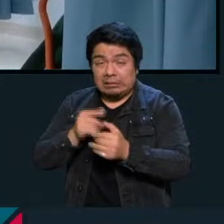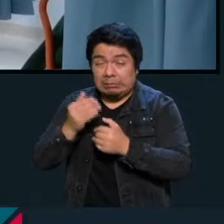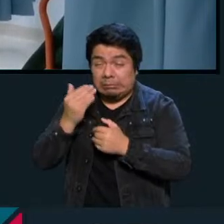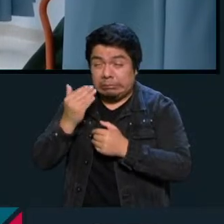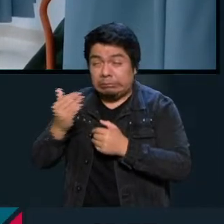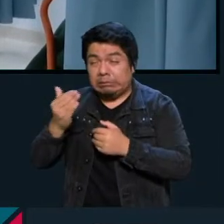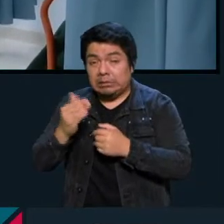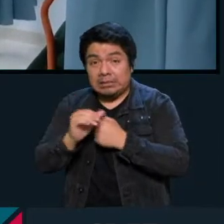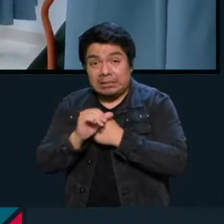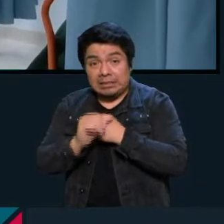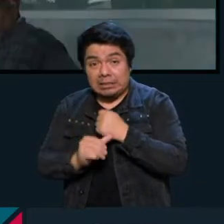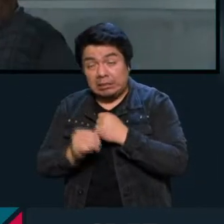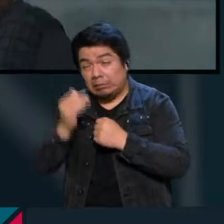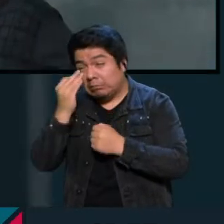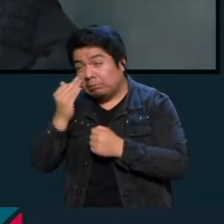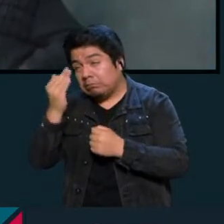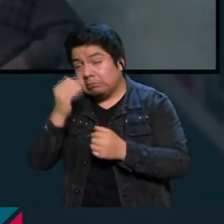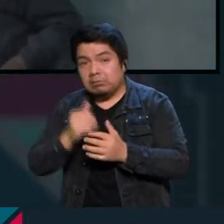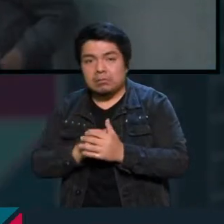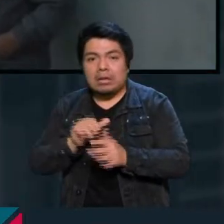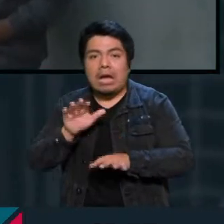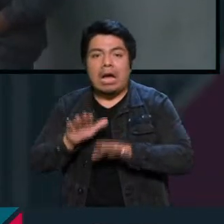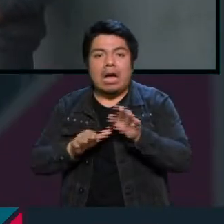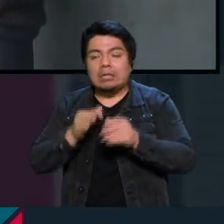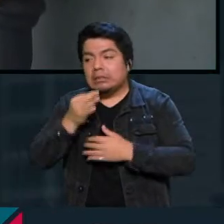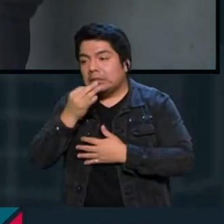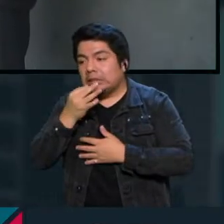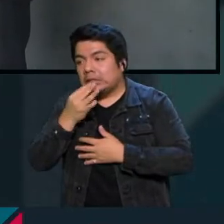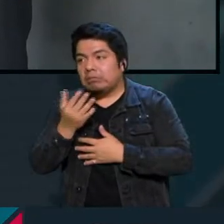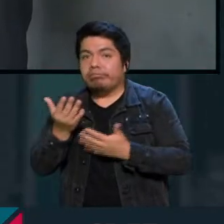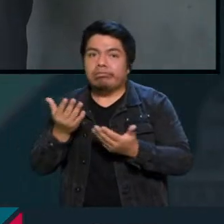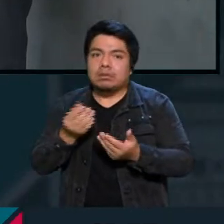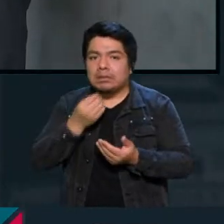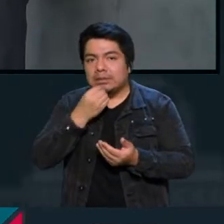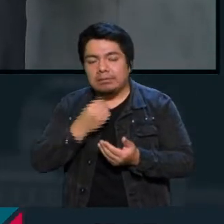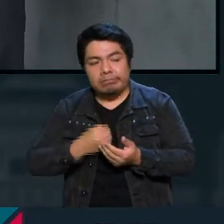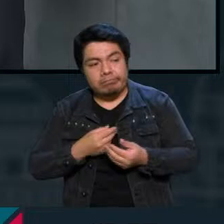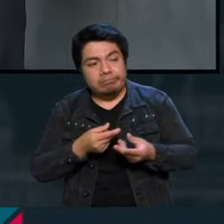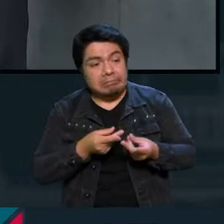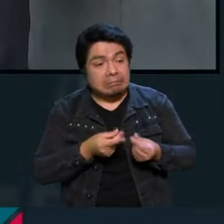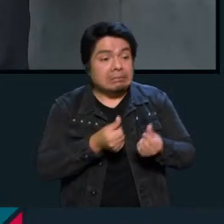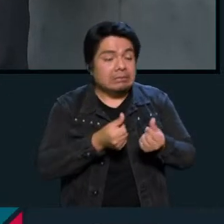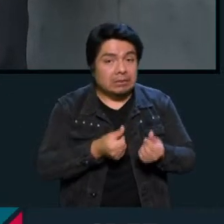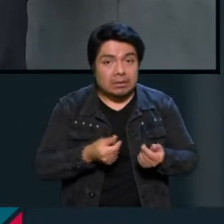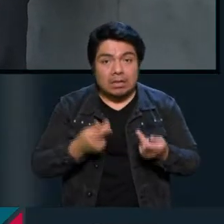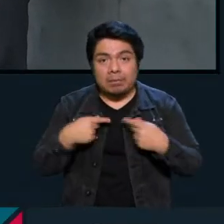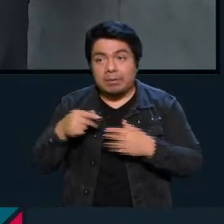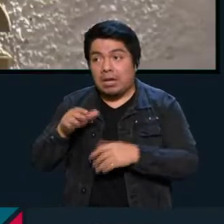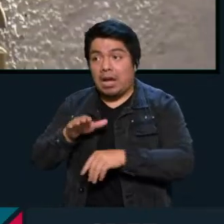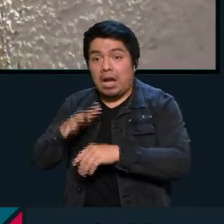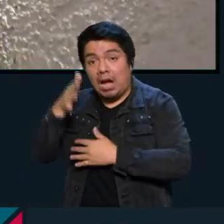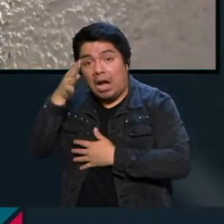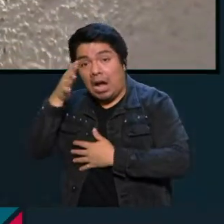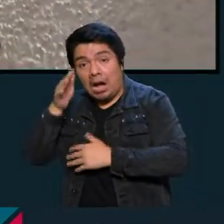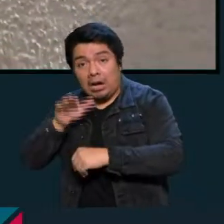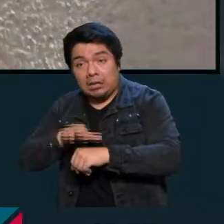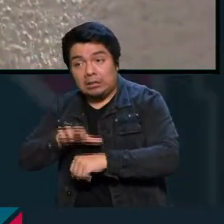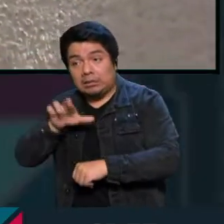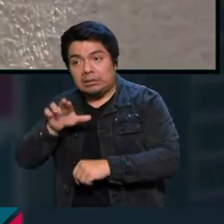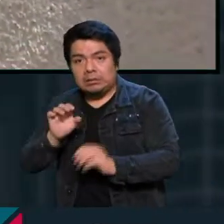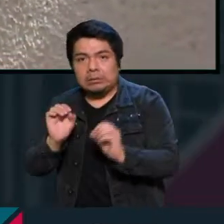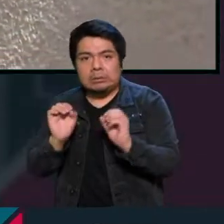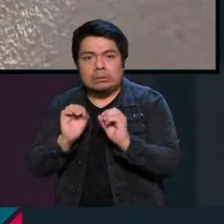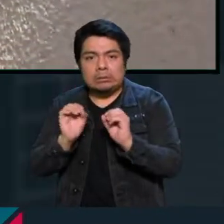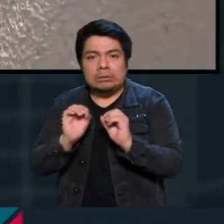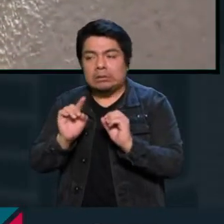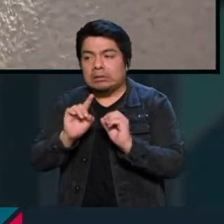diga que en algunas ocasiones no está el medicamento y el paciente tiene que hacer un gasto de bolsillo, sobre todo los pacientes adultos mayores que no tienen todavía al